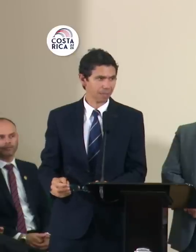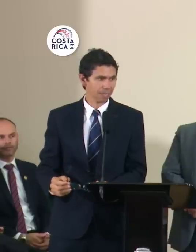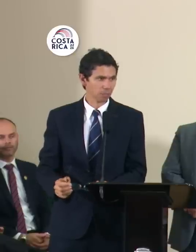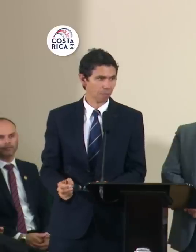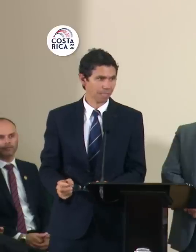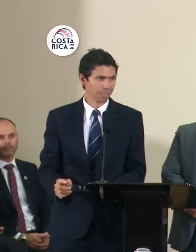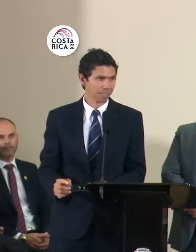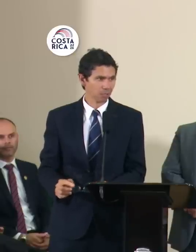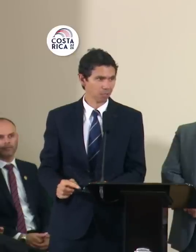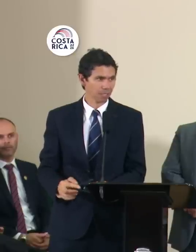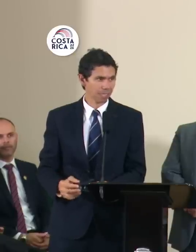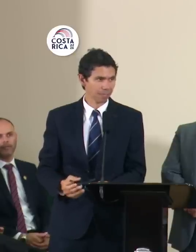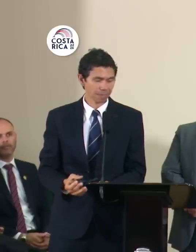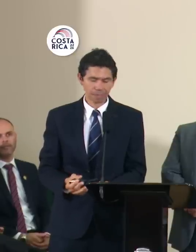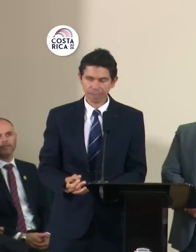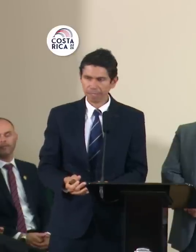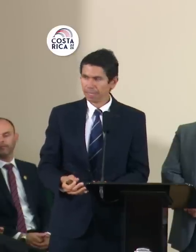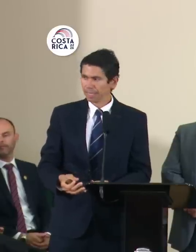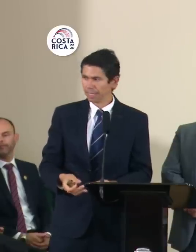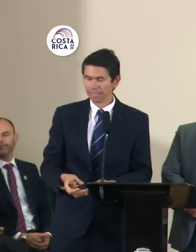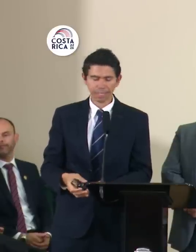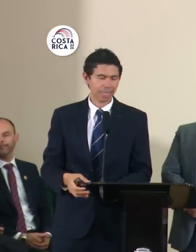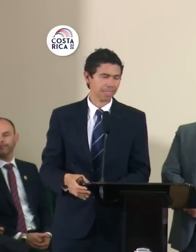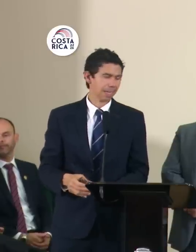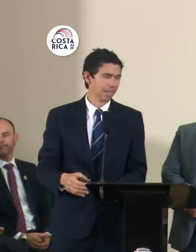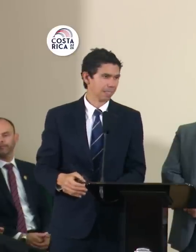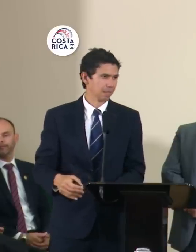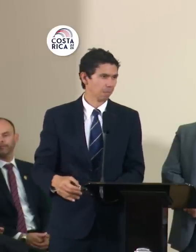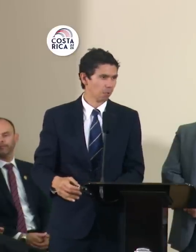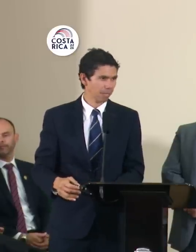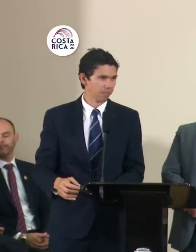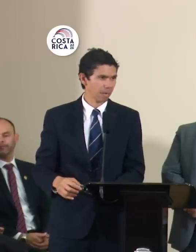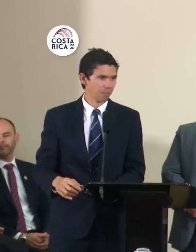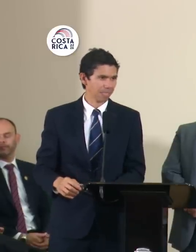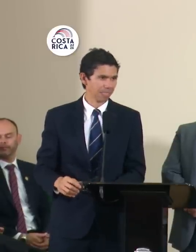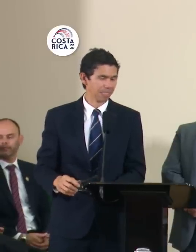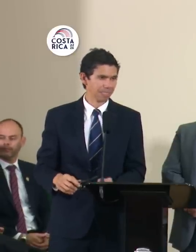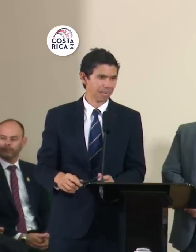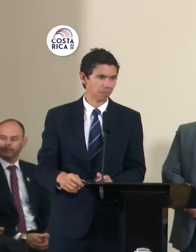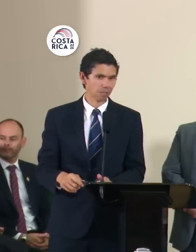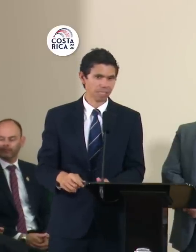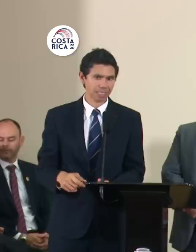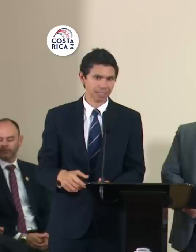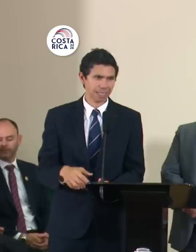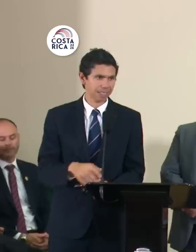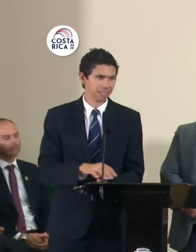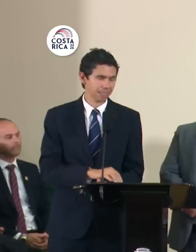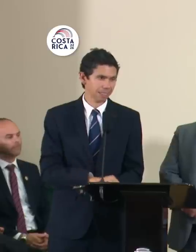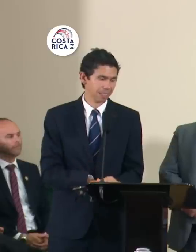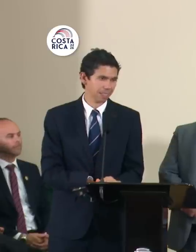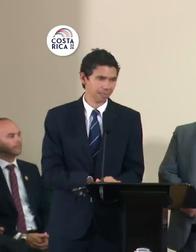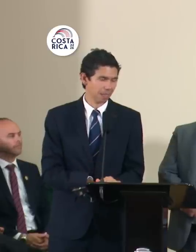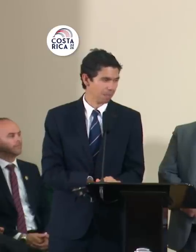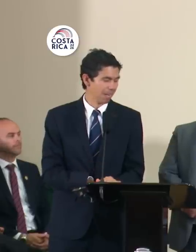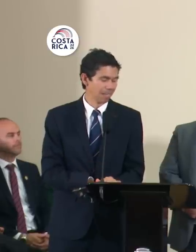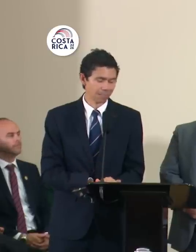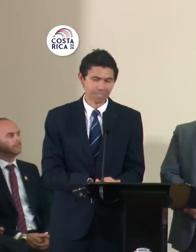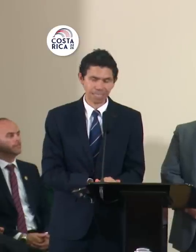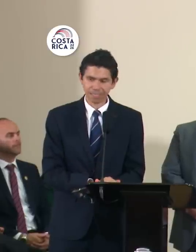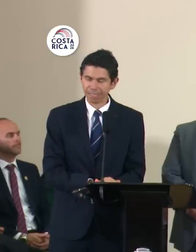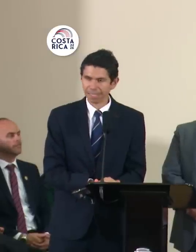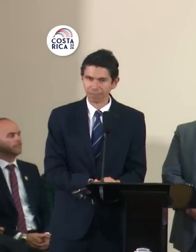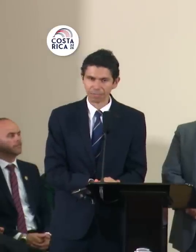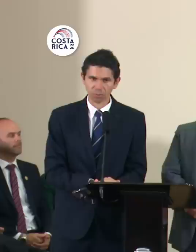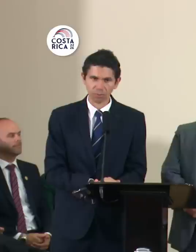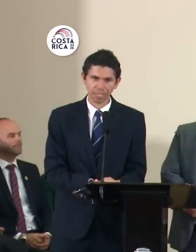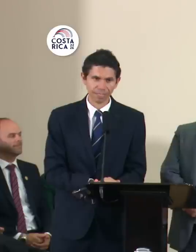una tragedia de vidas humanas hace unos días y la idea es poder realmente entrar a fortalecer y cambiar